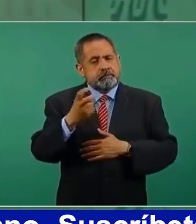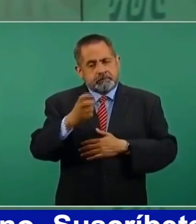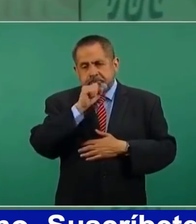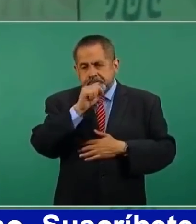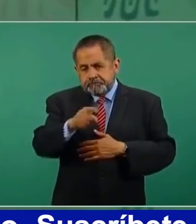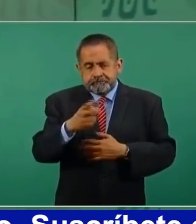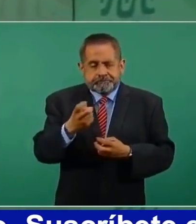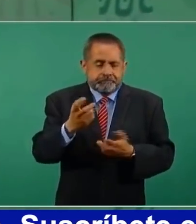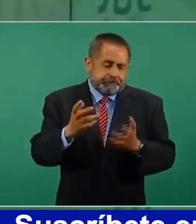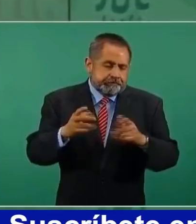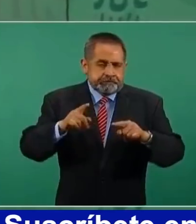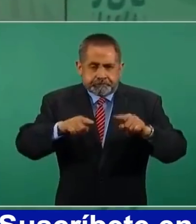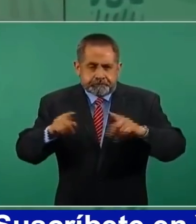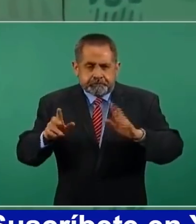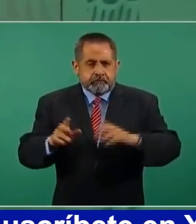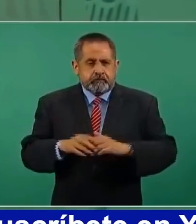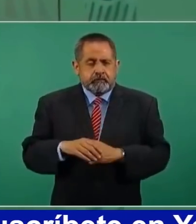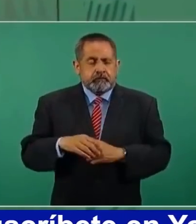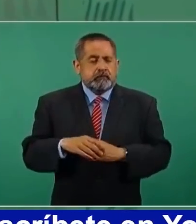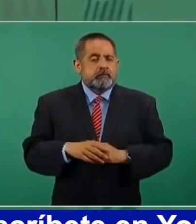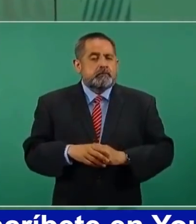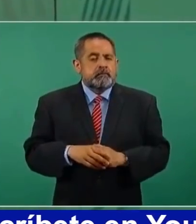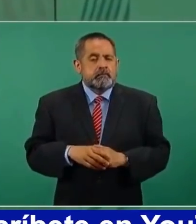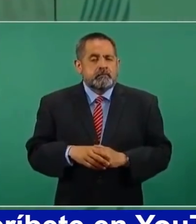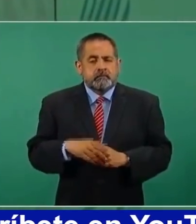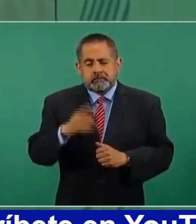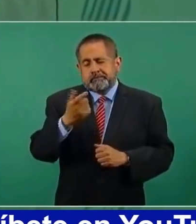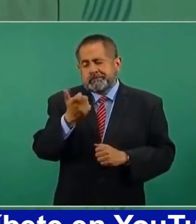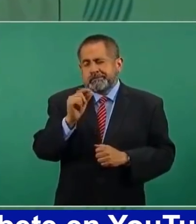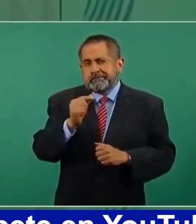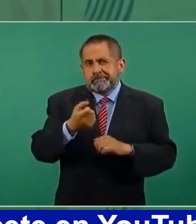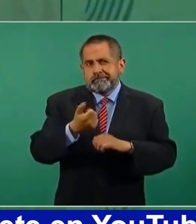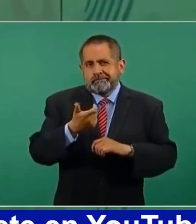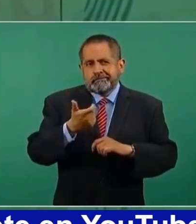también lo que está ocasionando este incremento.